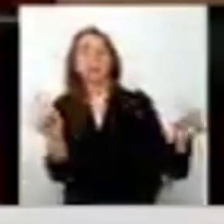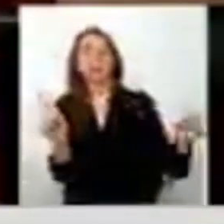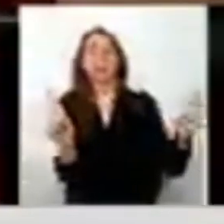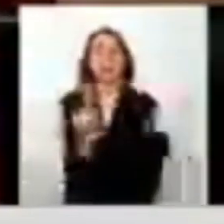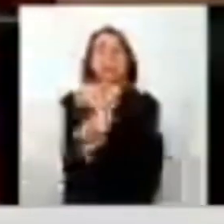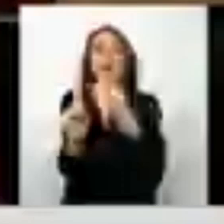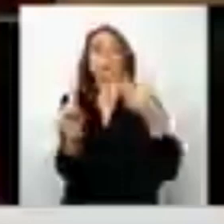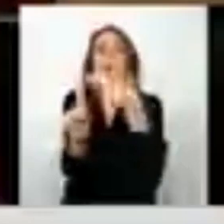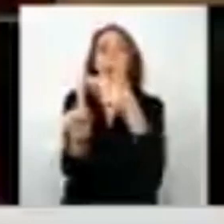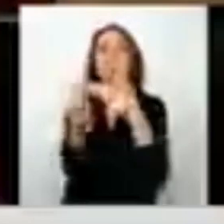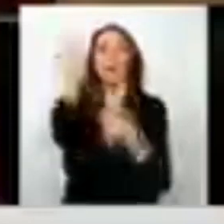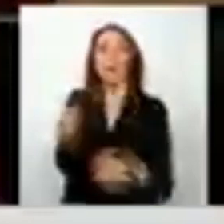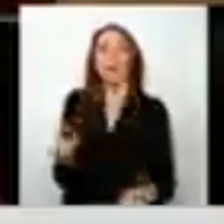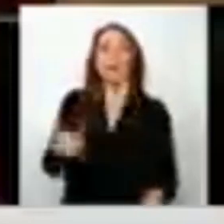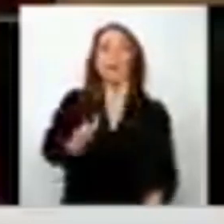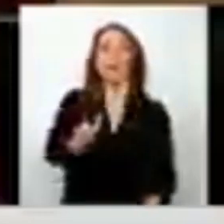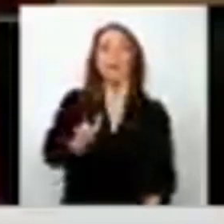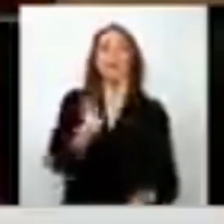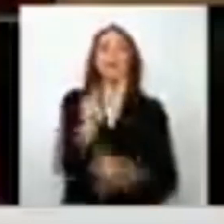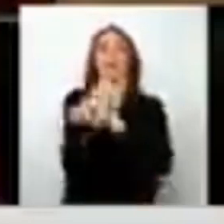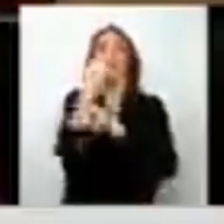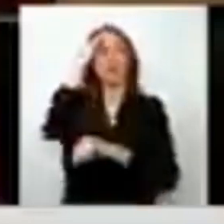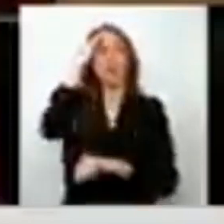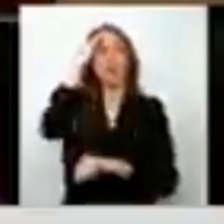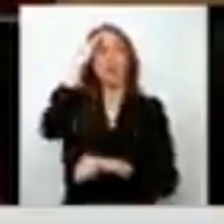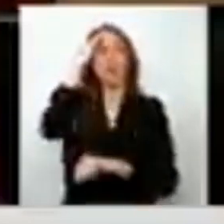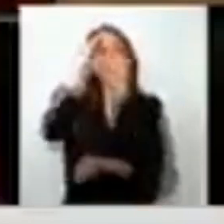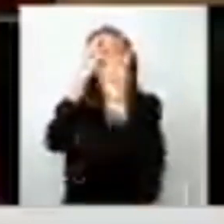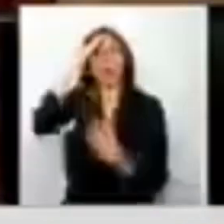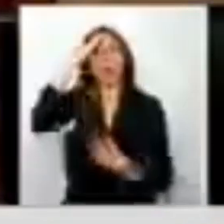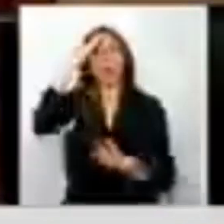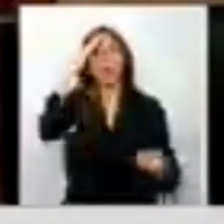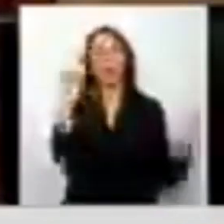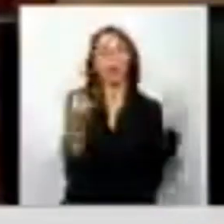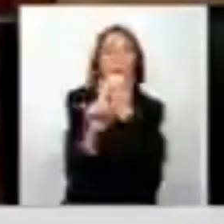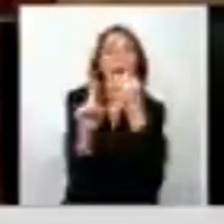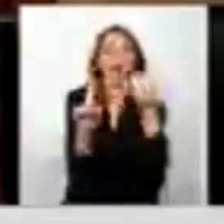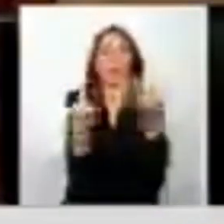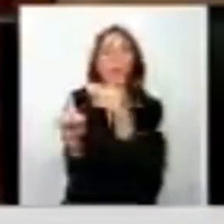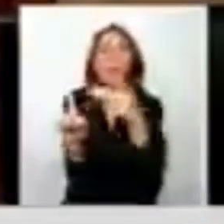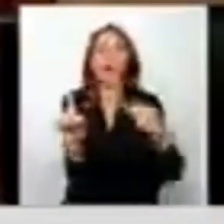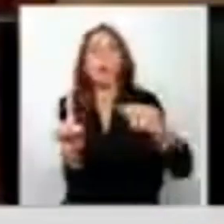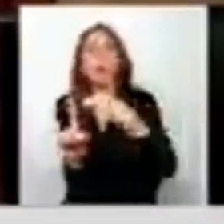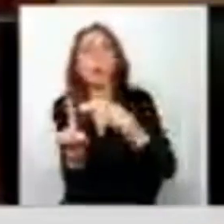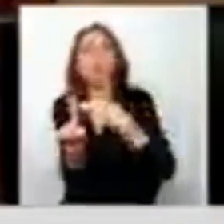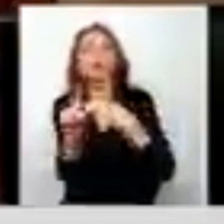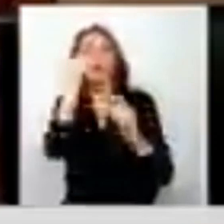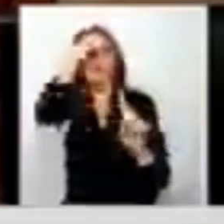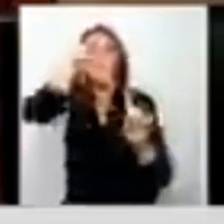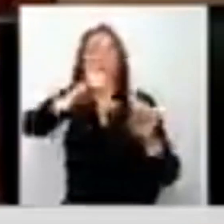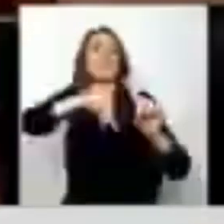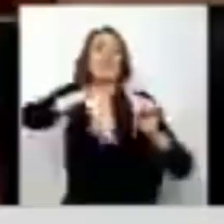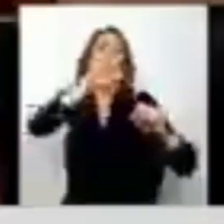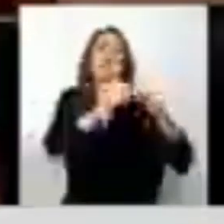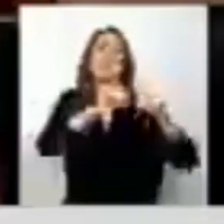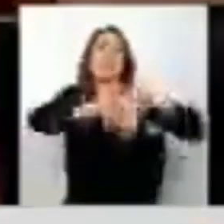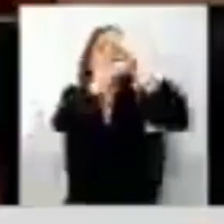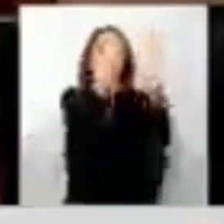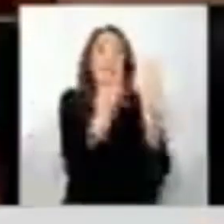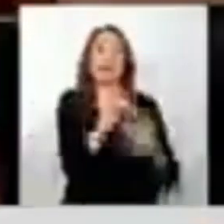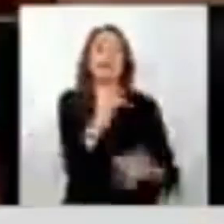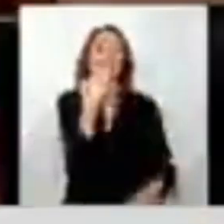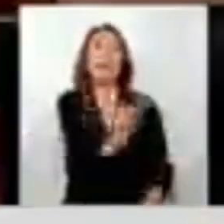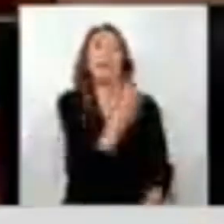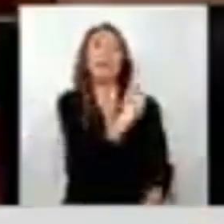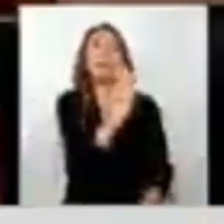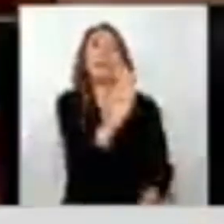a un gendarme o a un carabinero, tiene que tener penas mayores. Tiene que perder los beneficios carcelarios. No